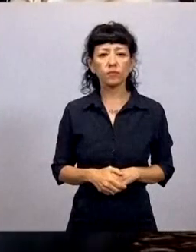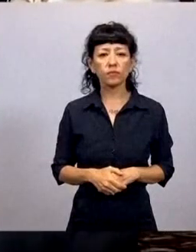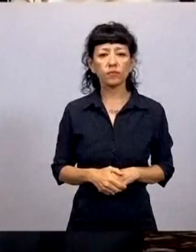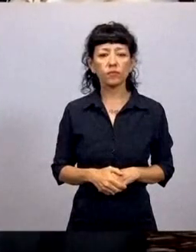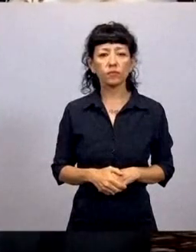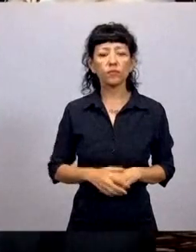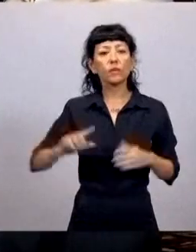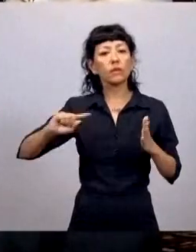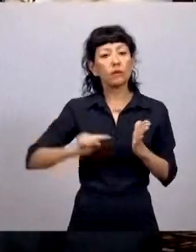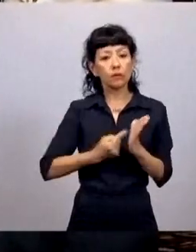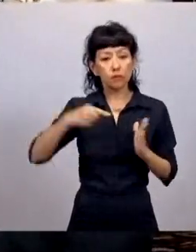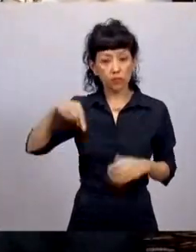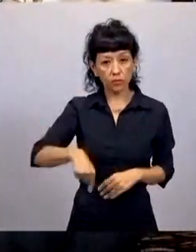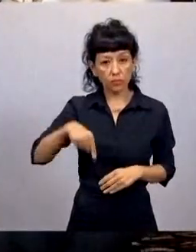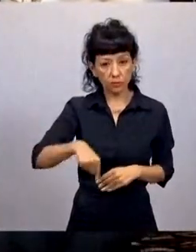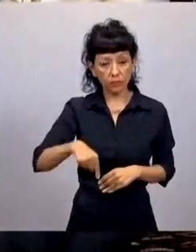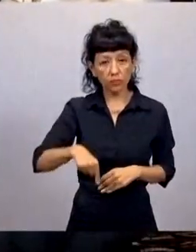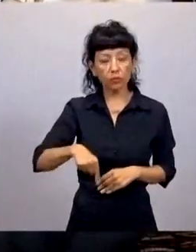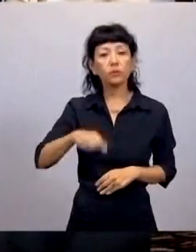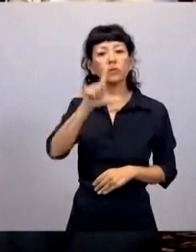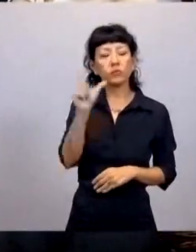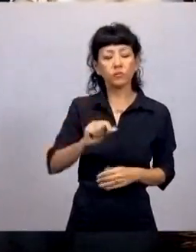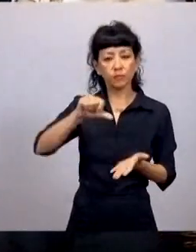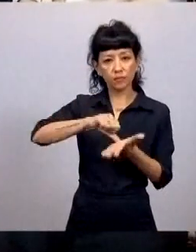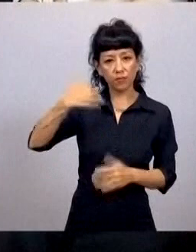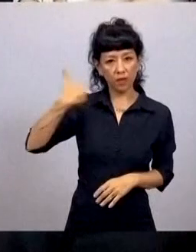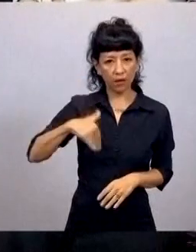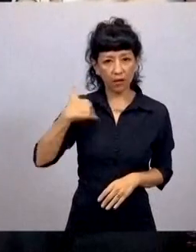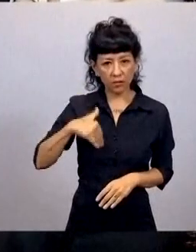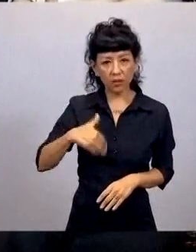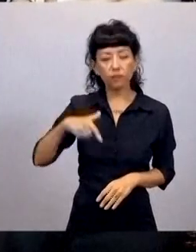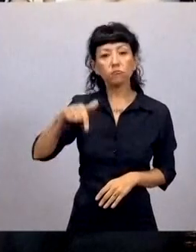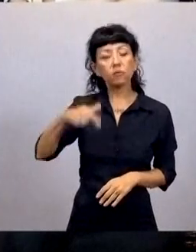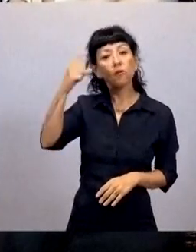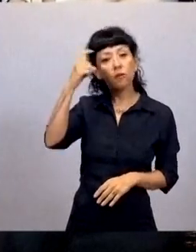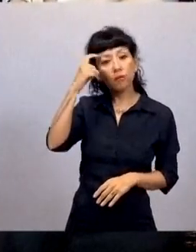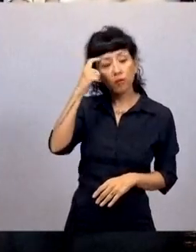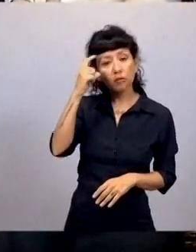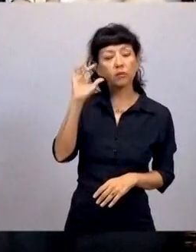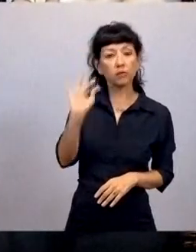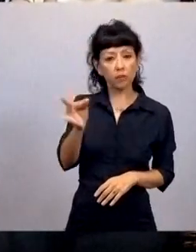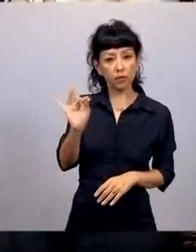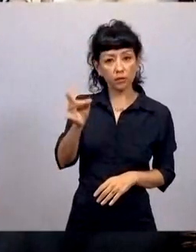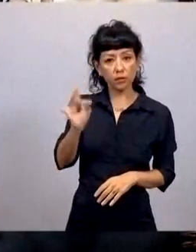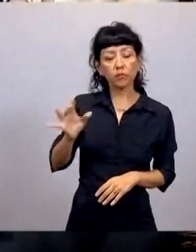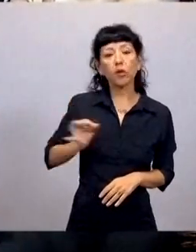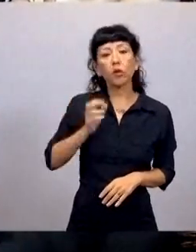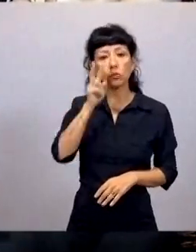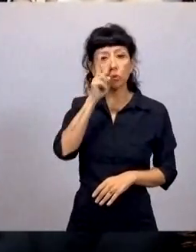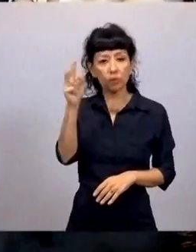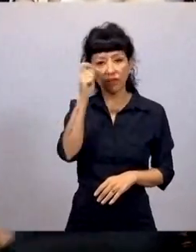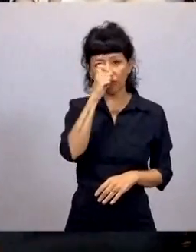En la ciudad de Buenos Aires, capital de la República Argentina, a los 10 días del mes de diciembre de